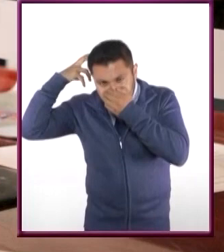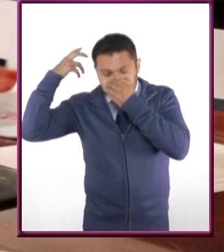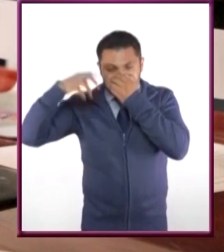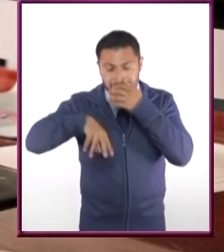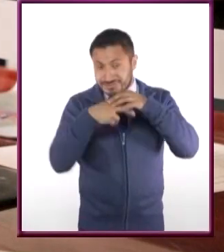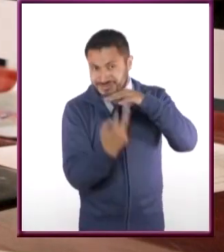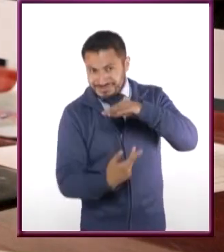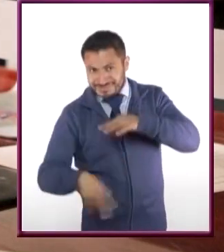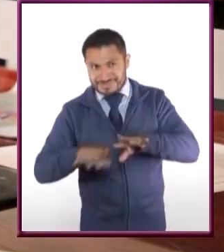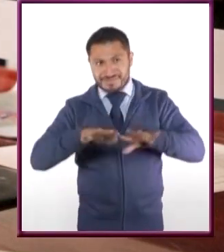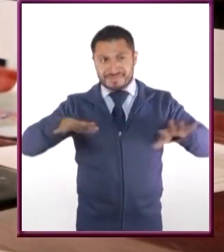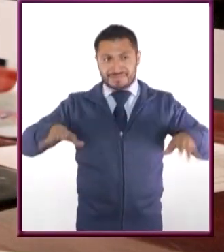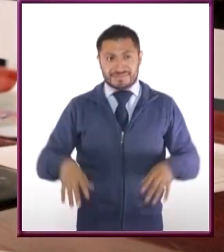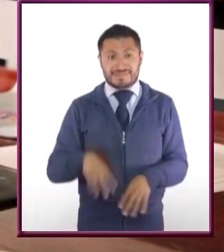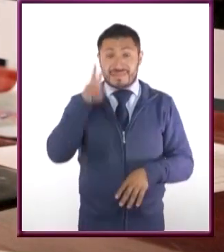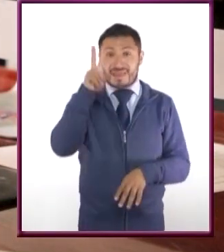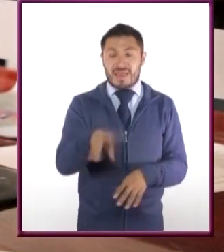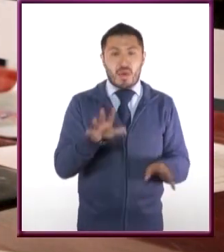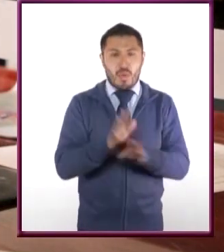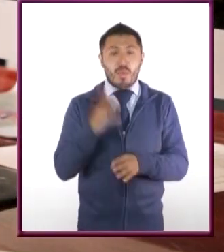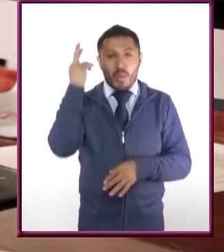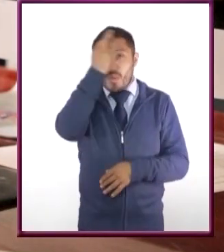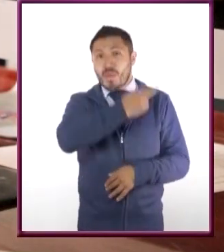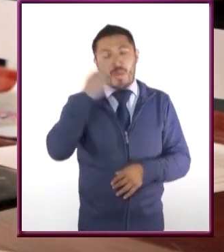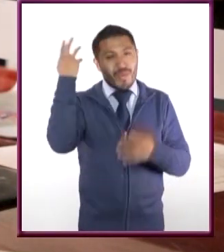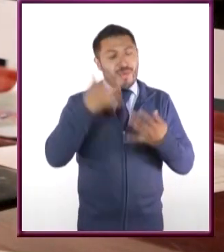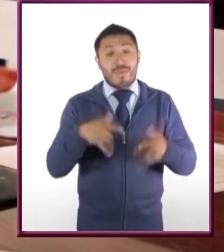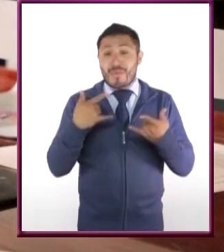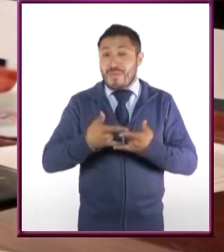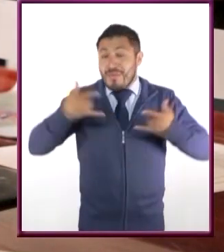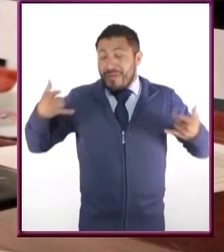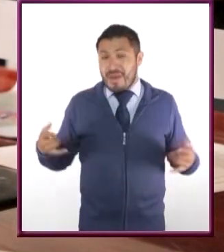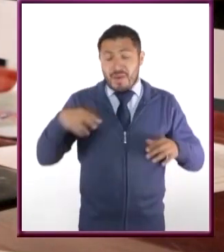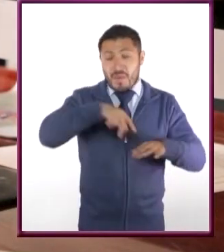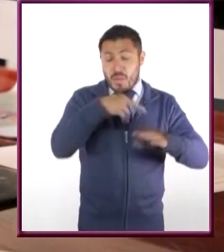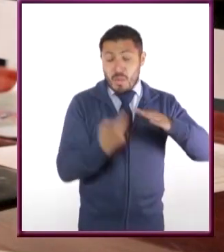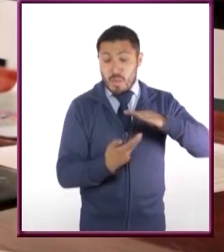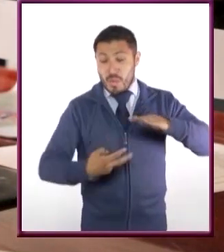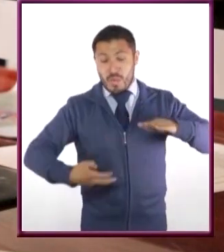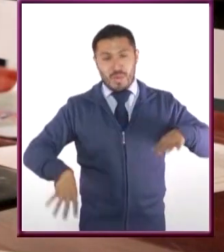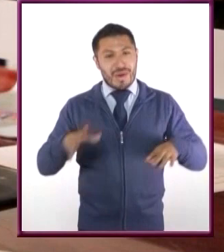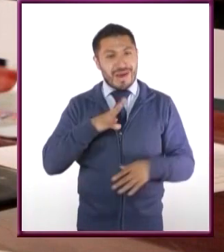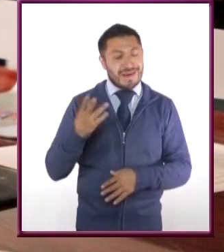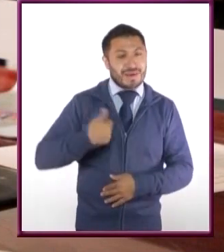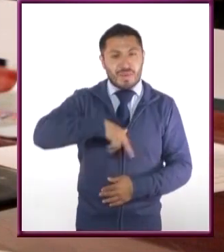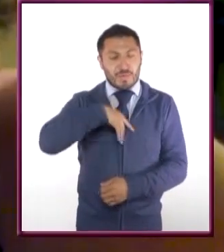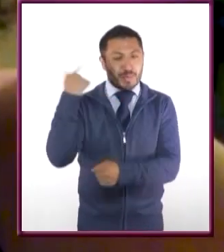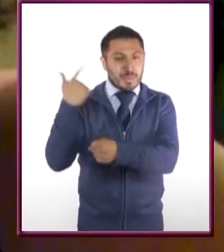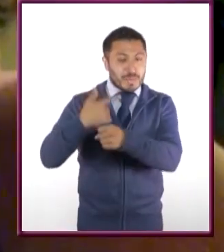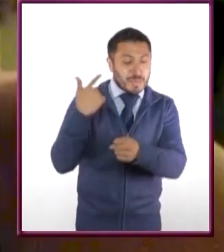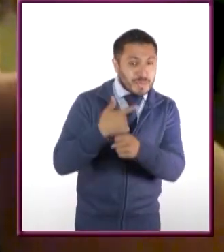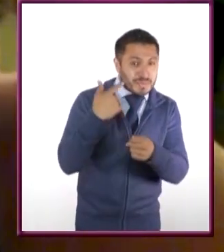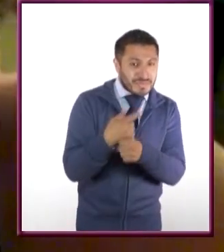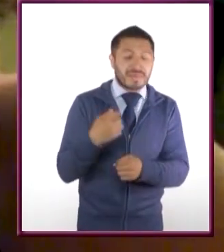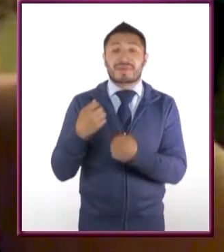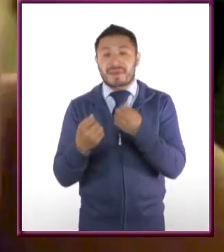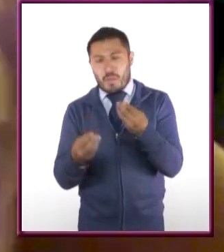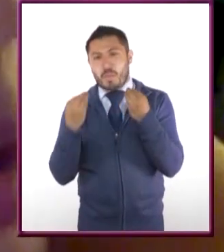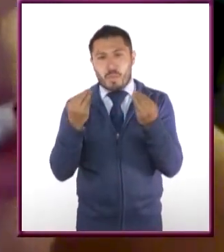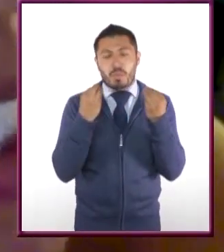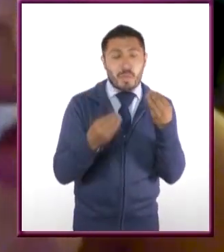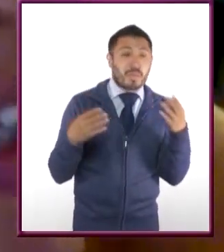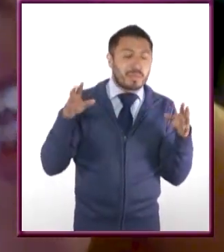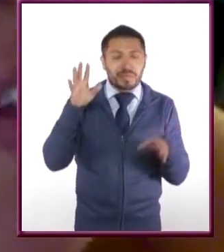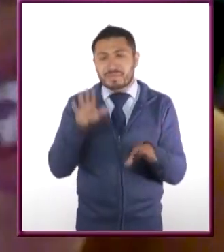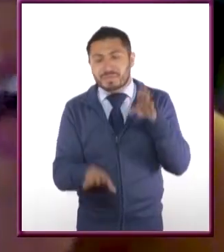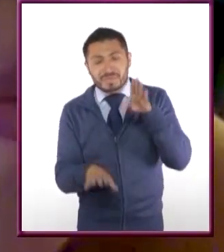realidad, fíjate que revisando un poco la historia del buceo, nos encontramos en que ha habido muchos momentos